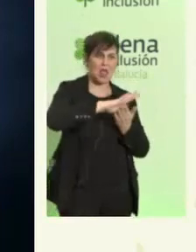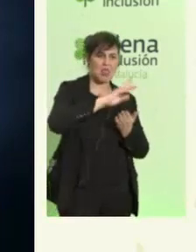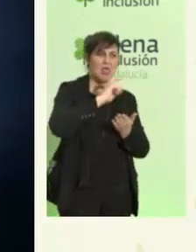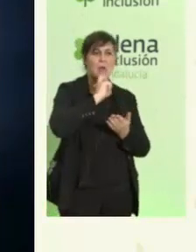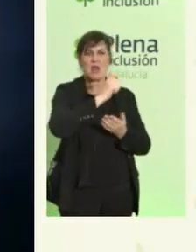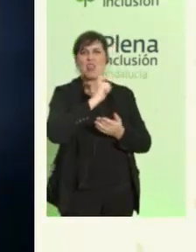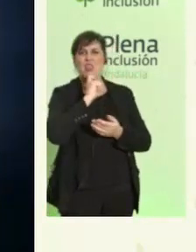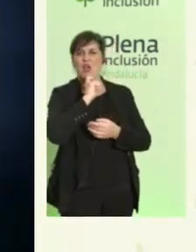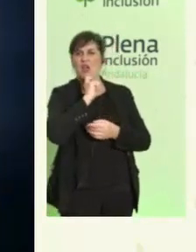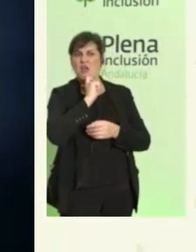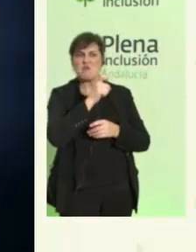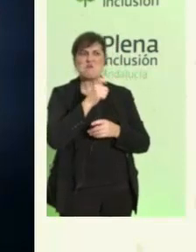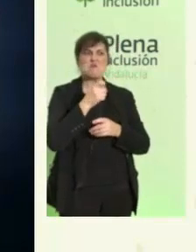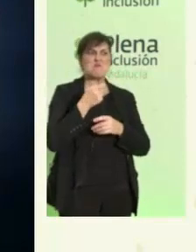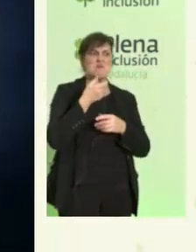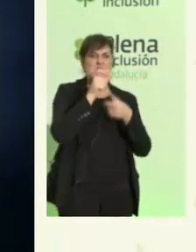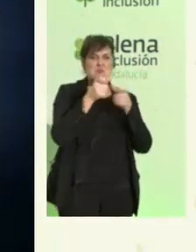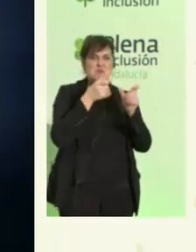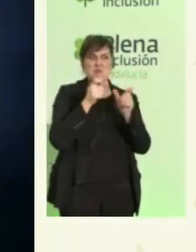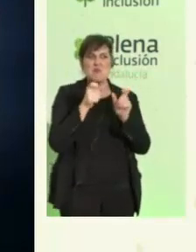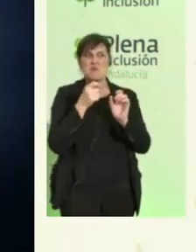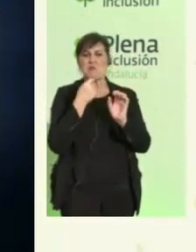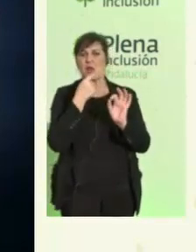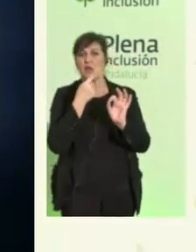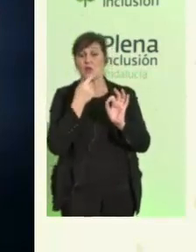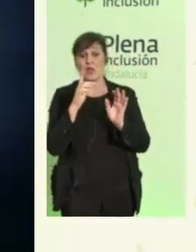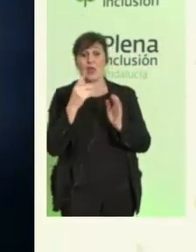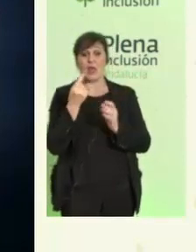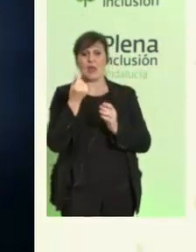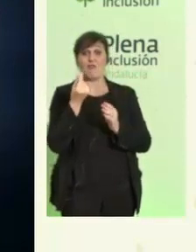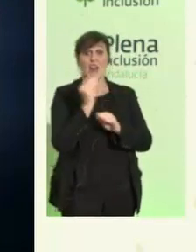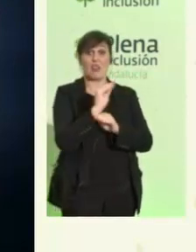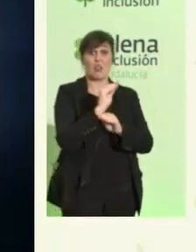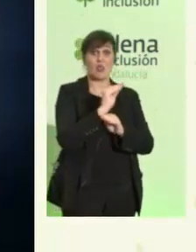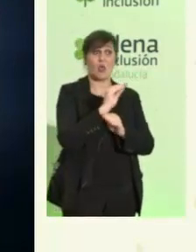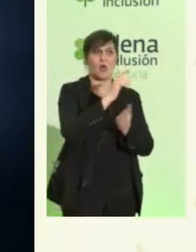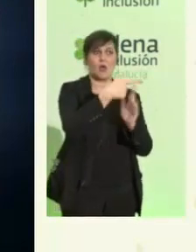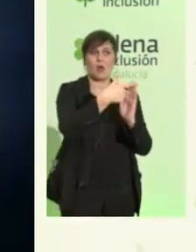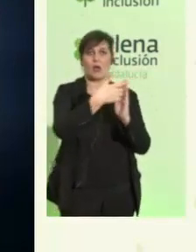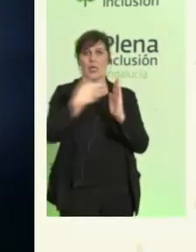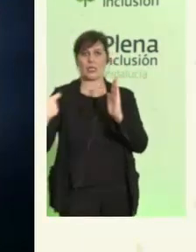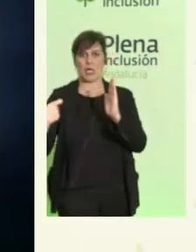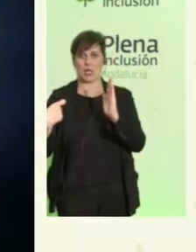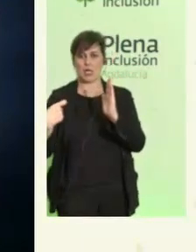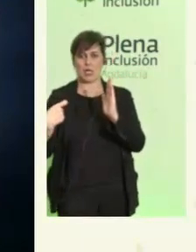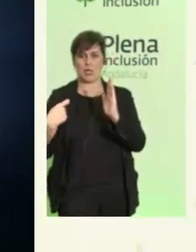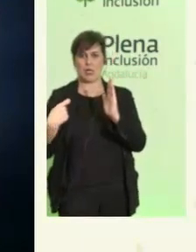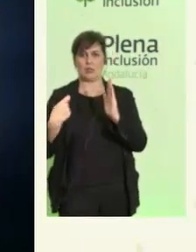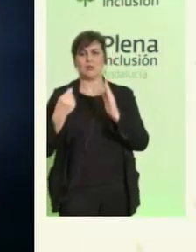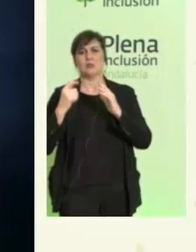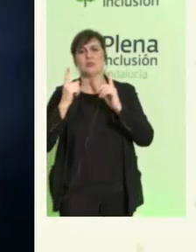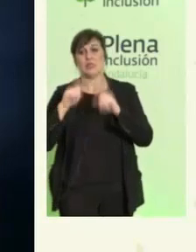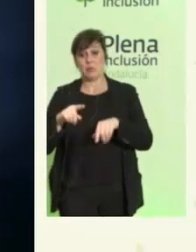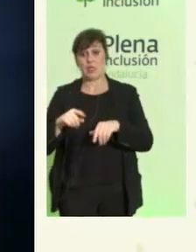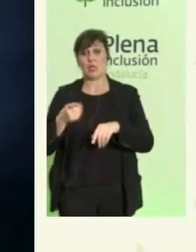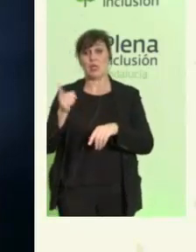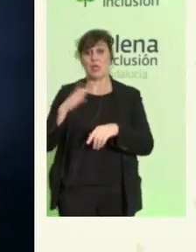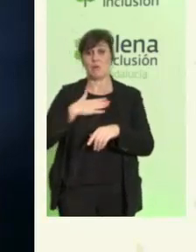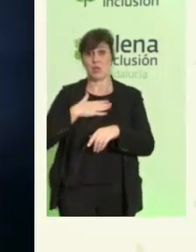a quitarle la ayuda financiera, y también empezaron a amenazarme a mí como